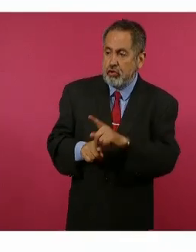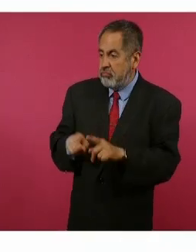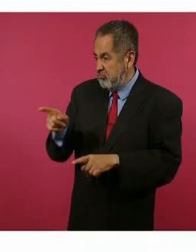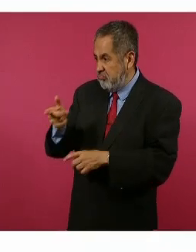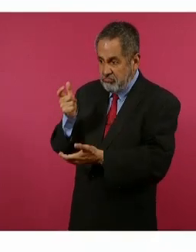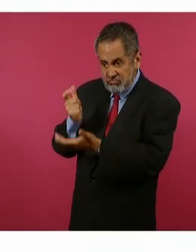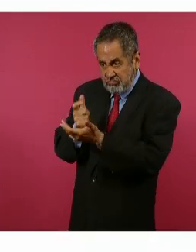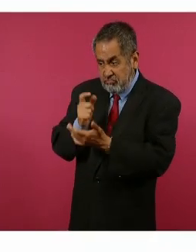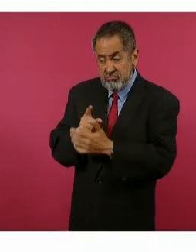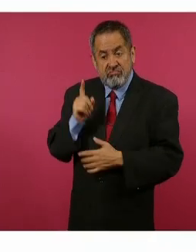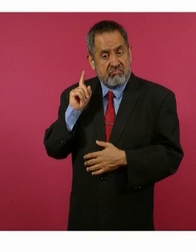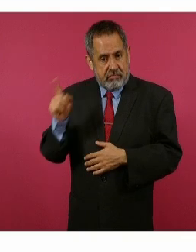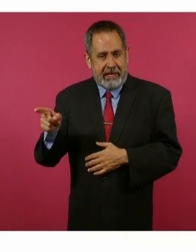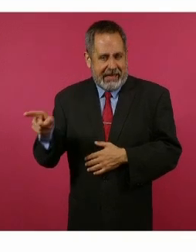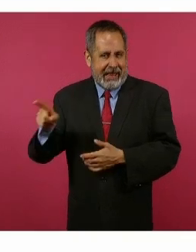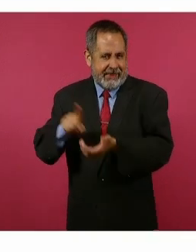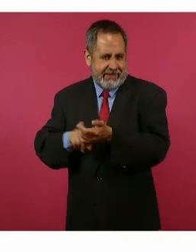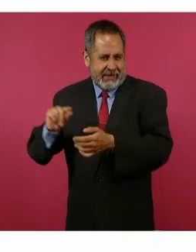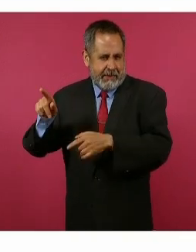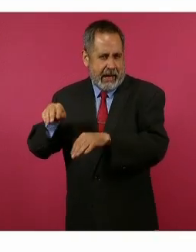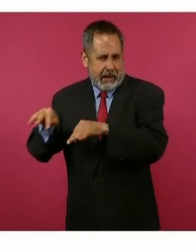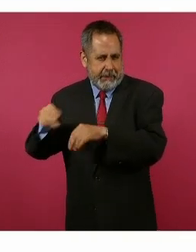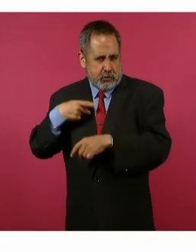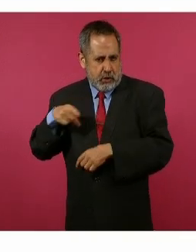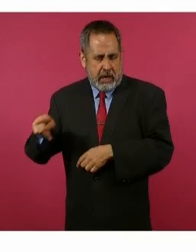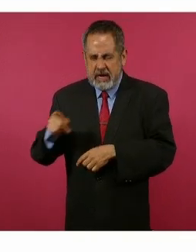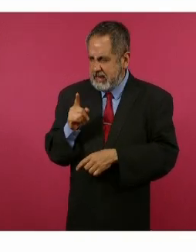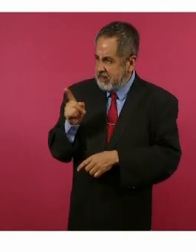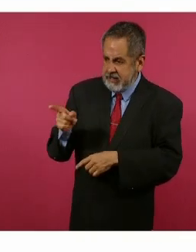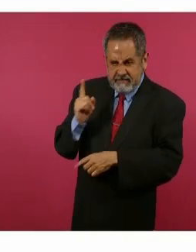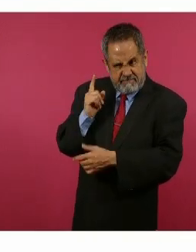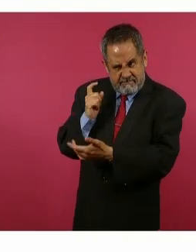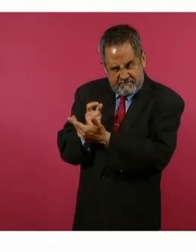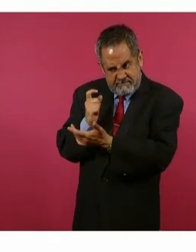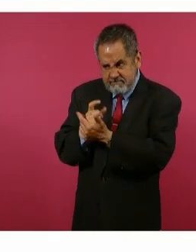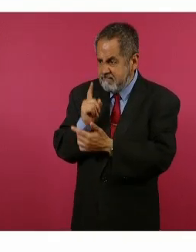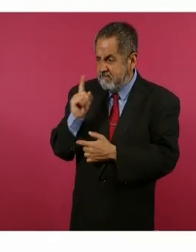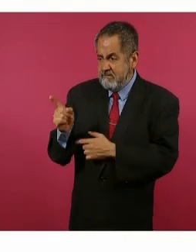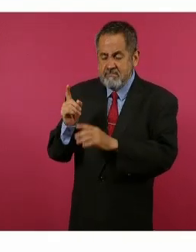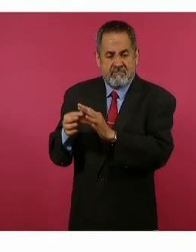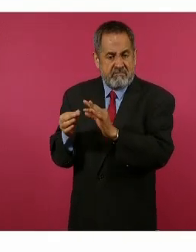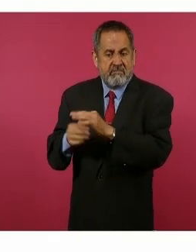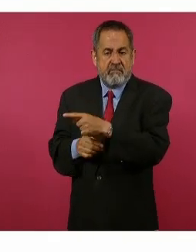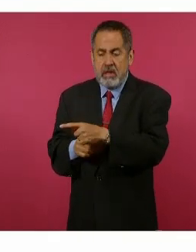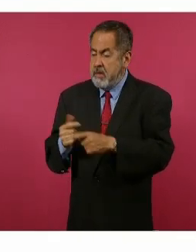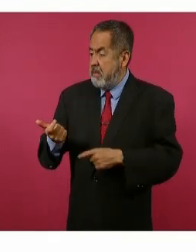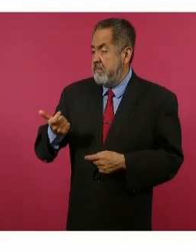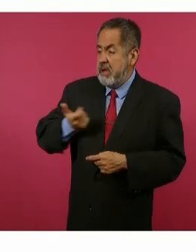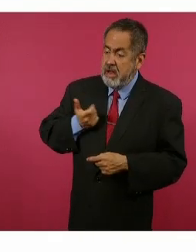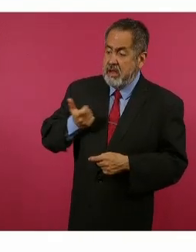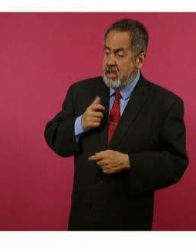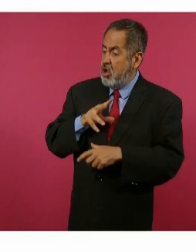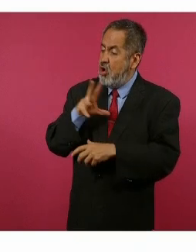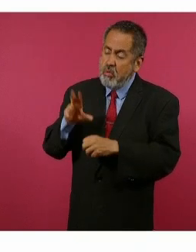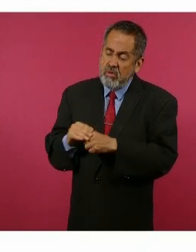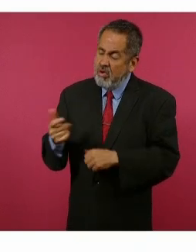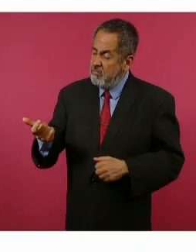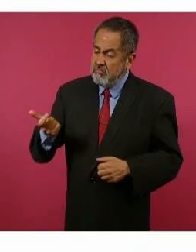víctima, es decir, al servidor público del ayuntamiento, a que le pagara en total